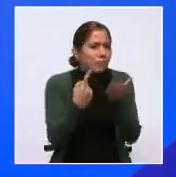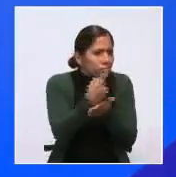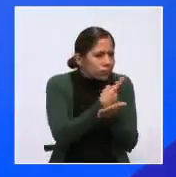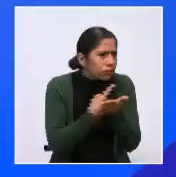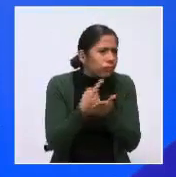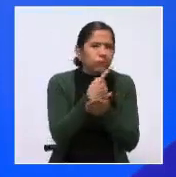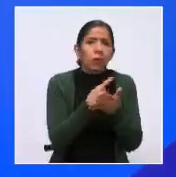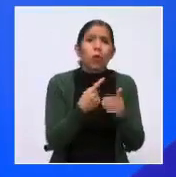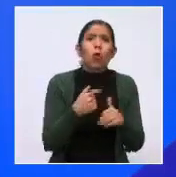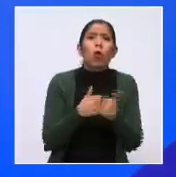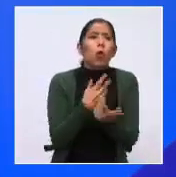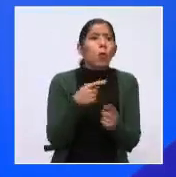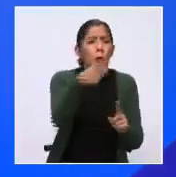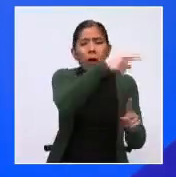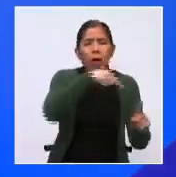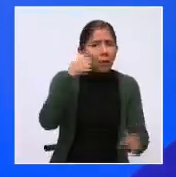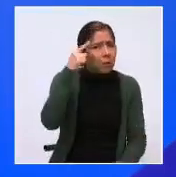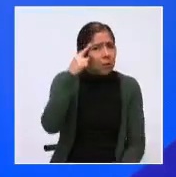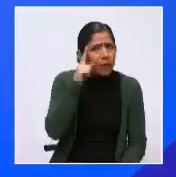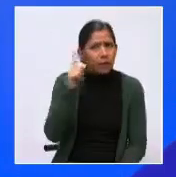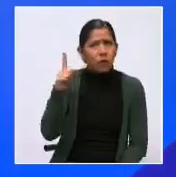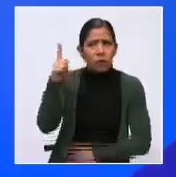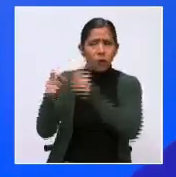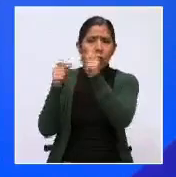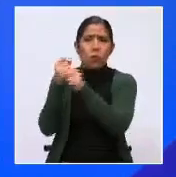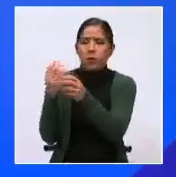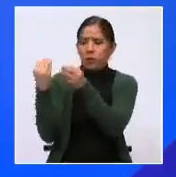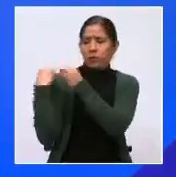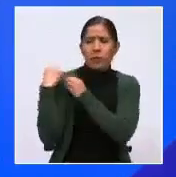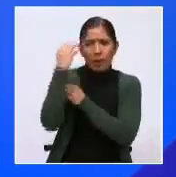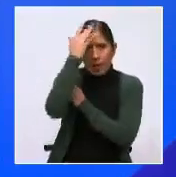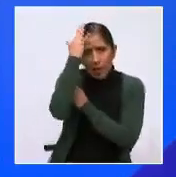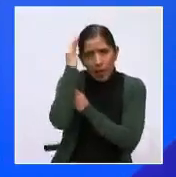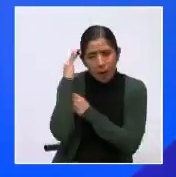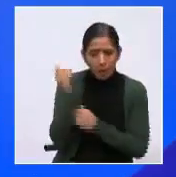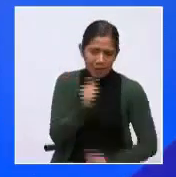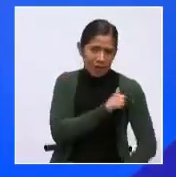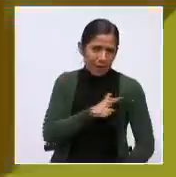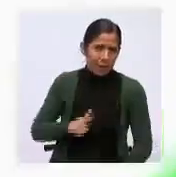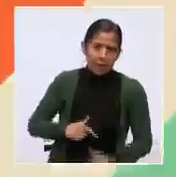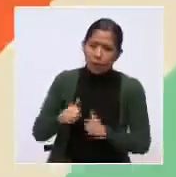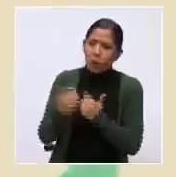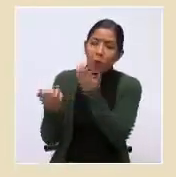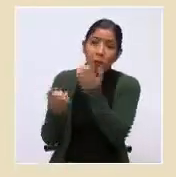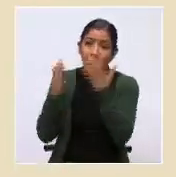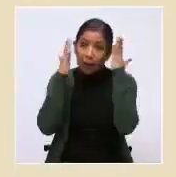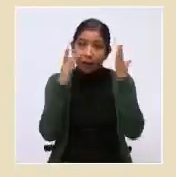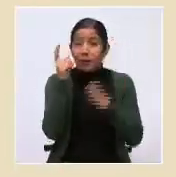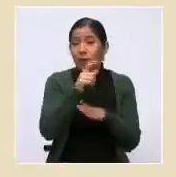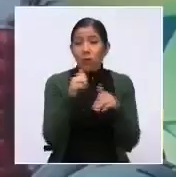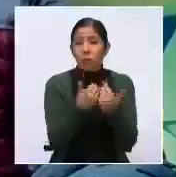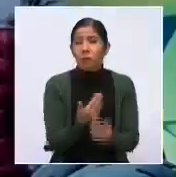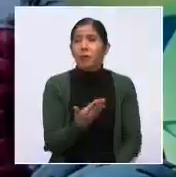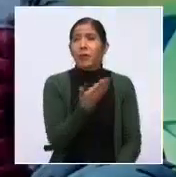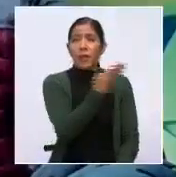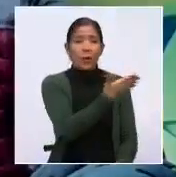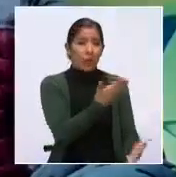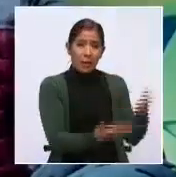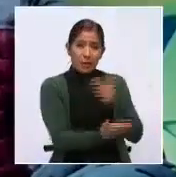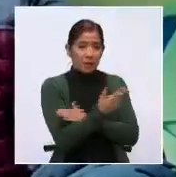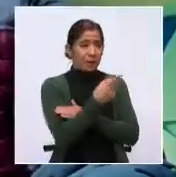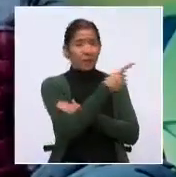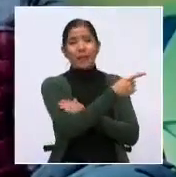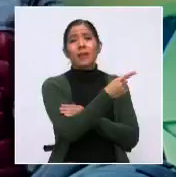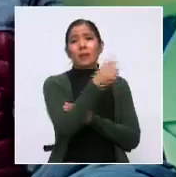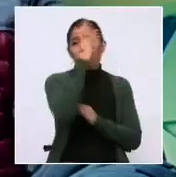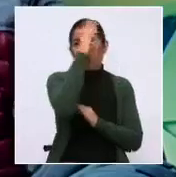de la alcaldesa Eva Copa? ¿Y cómo se está logrando atender las necesidades? Nos acompañan esta mañana Nicasio Ríos, quien es presidente